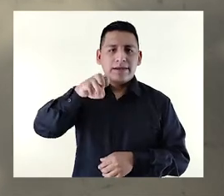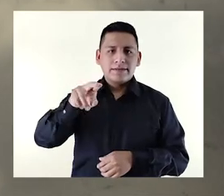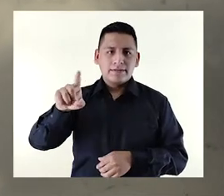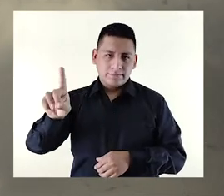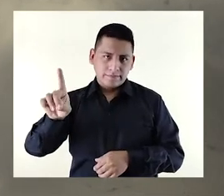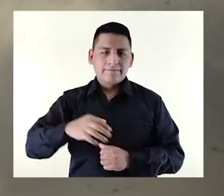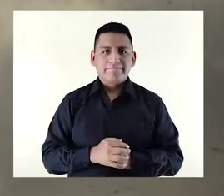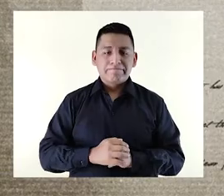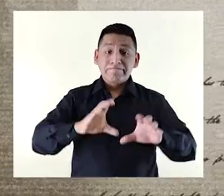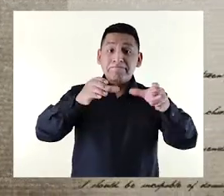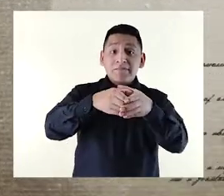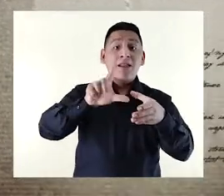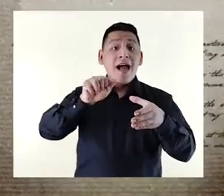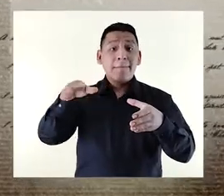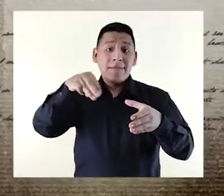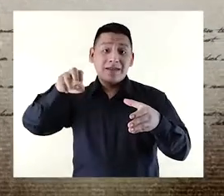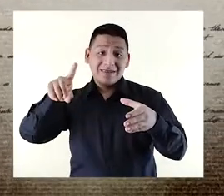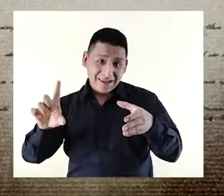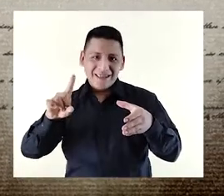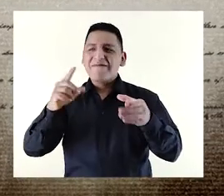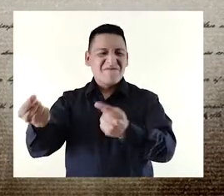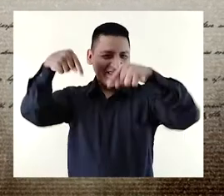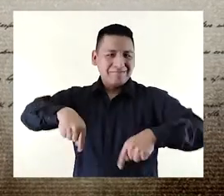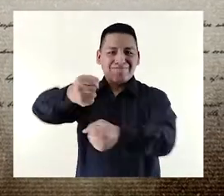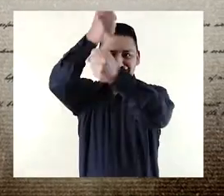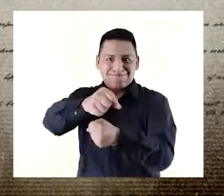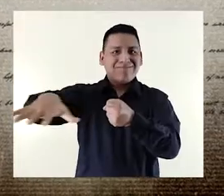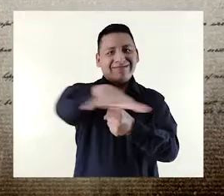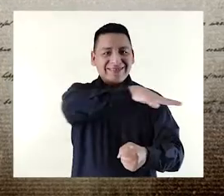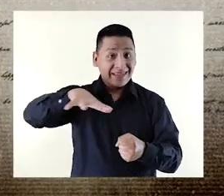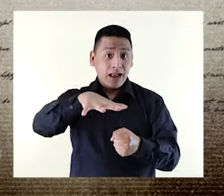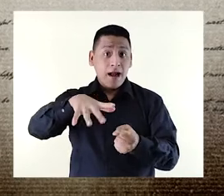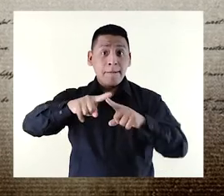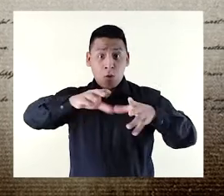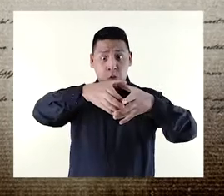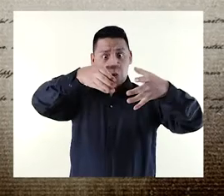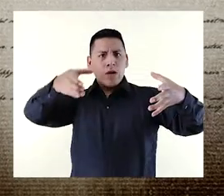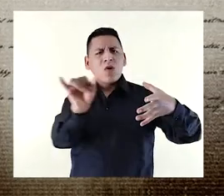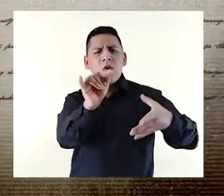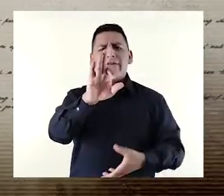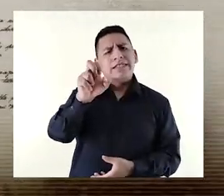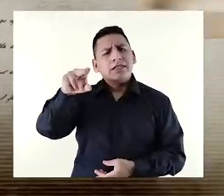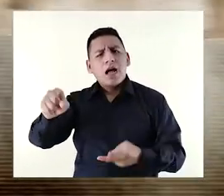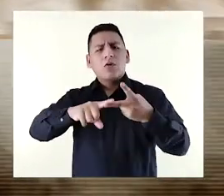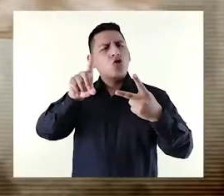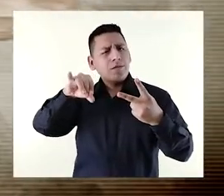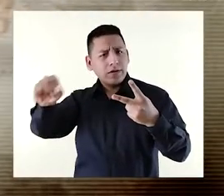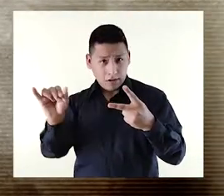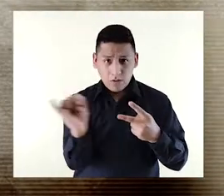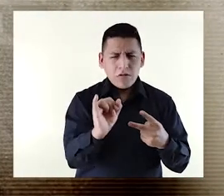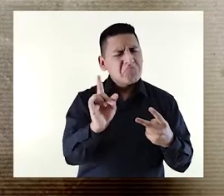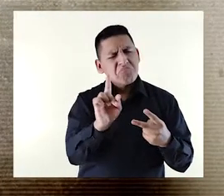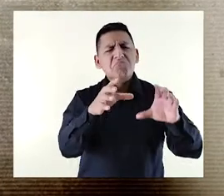Iglesia de la Merced. La Orden de la Merced llegó con la conquista de estas tierras, aunque no tan numerosas como los franciscanos